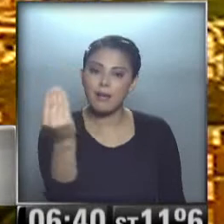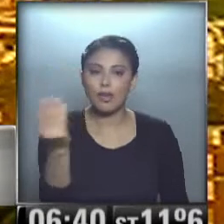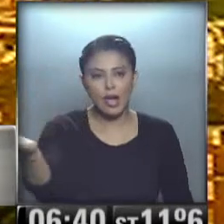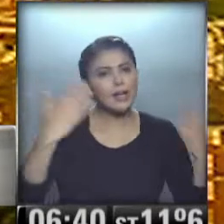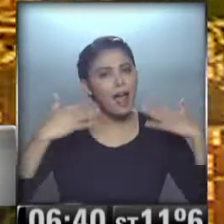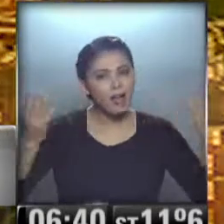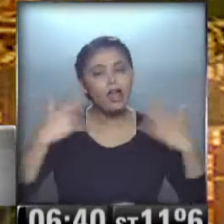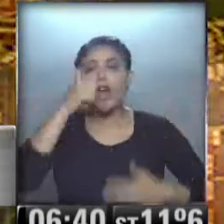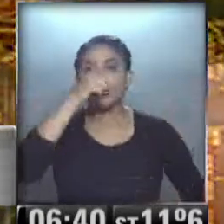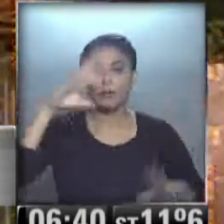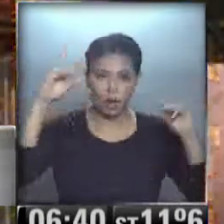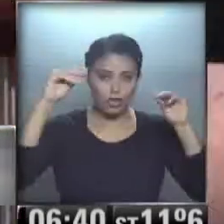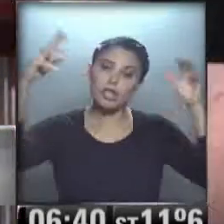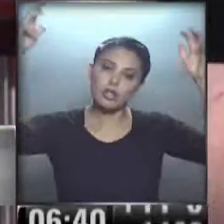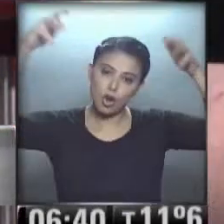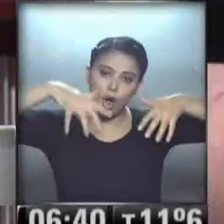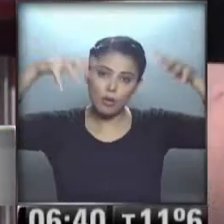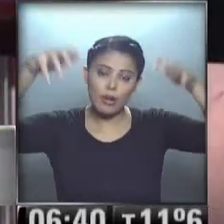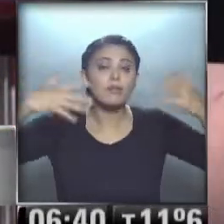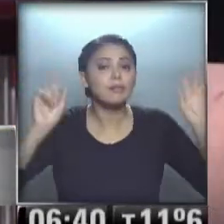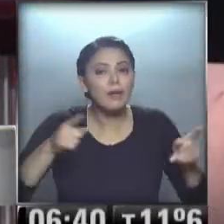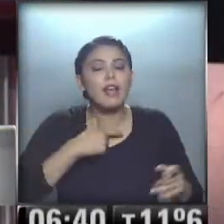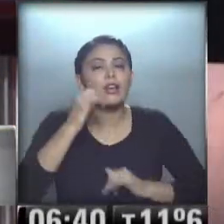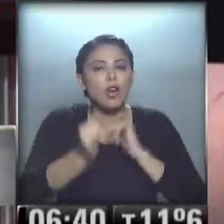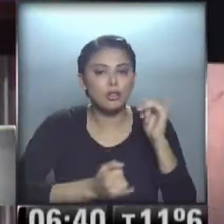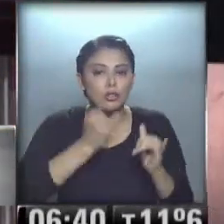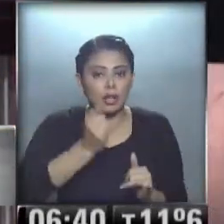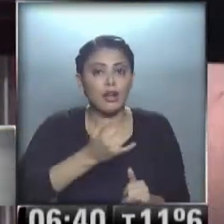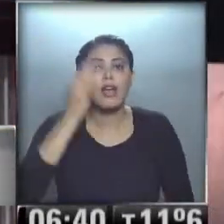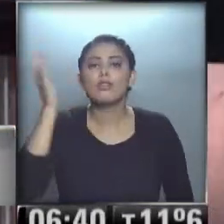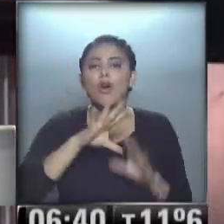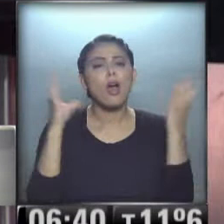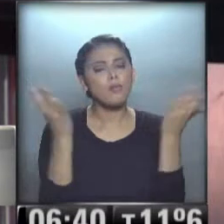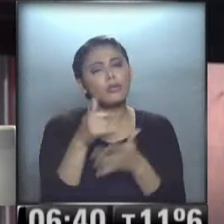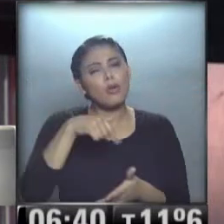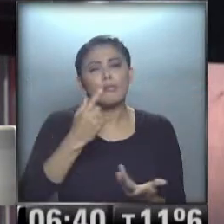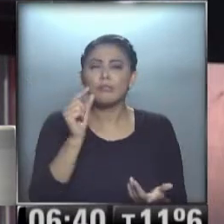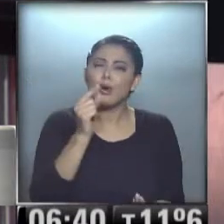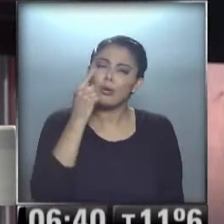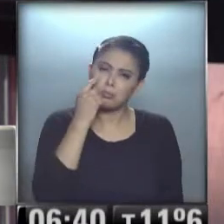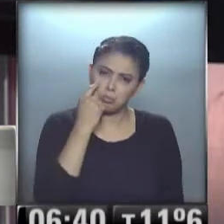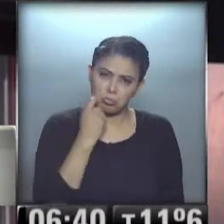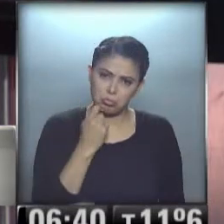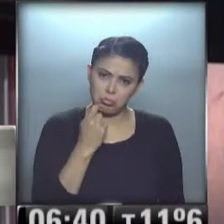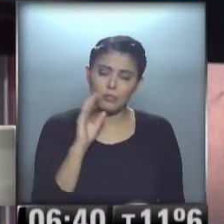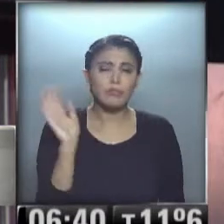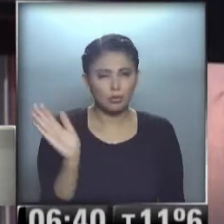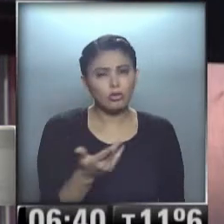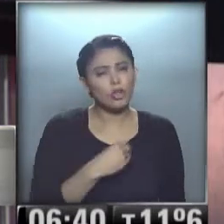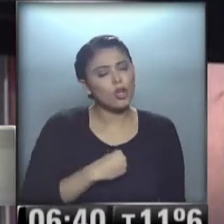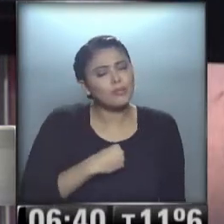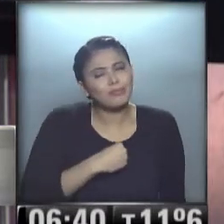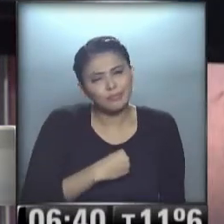calorón. Domingo a la noche, llueve. Y quiero contarles que en realidad el mundo está un poco triste, ¿eh? Todos lo